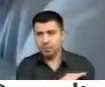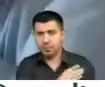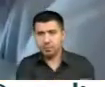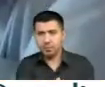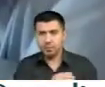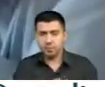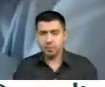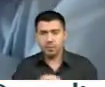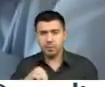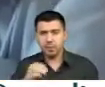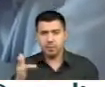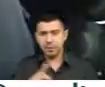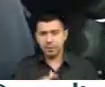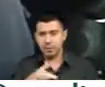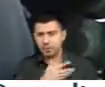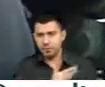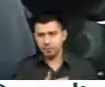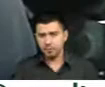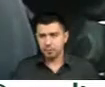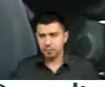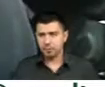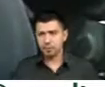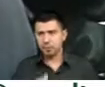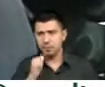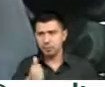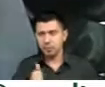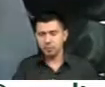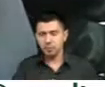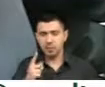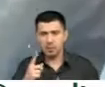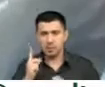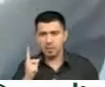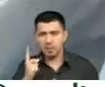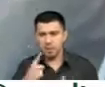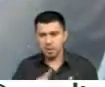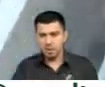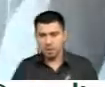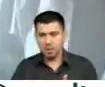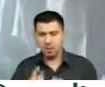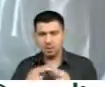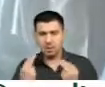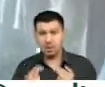presidente. Mañana la dirigencia parlamentaria se entrevistará con el primer mandatario a puerta cerrada.